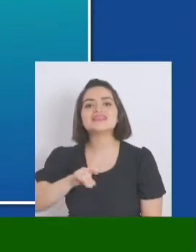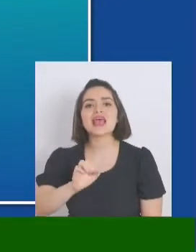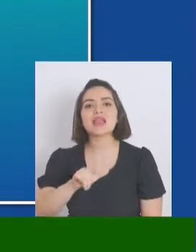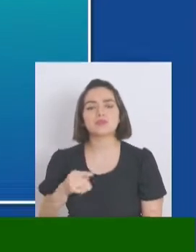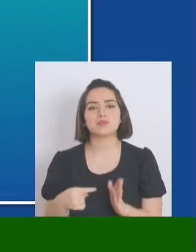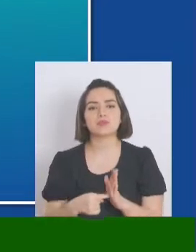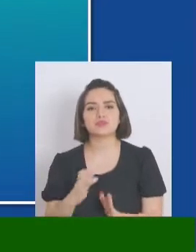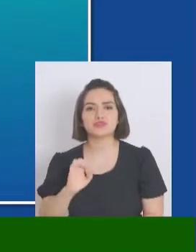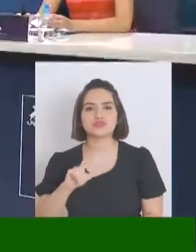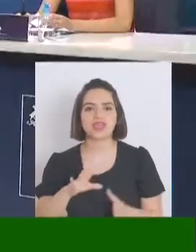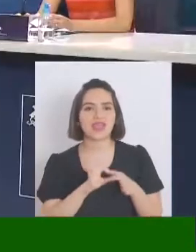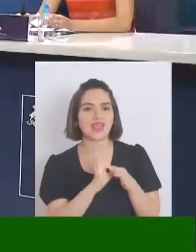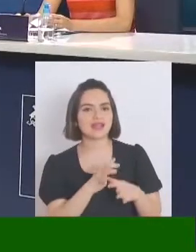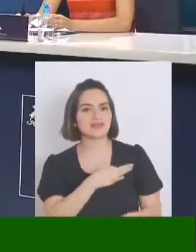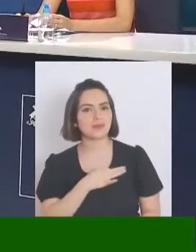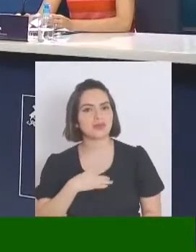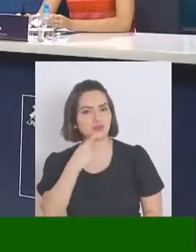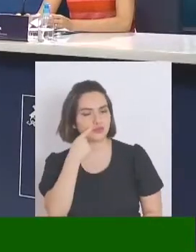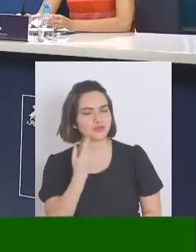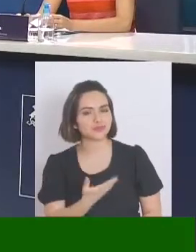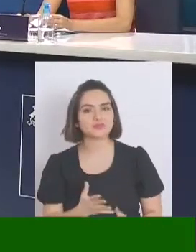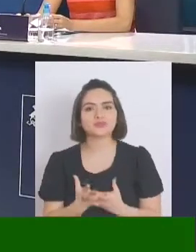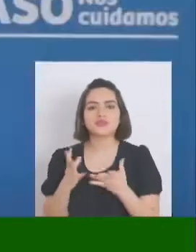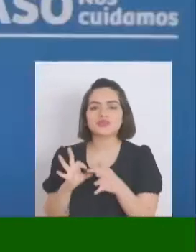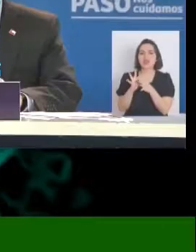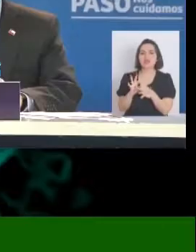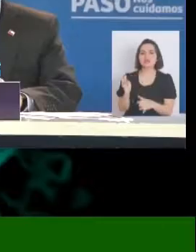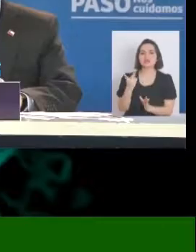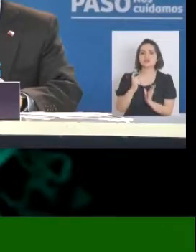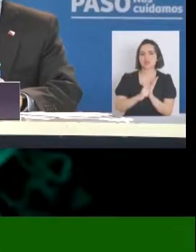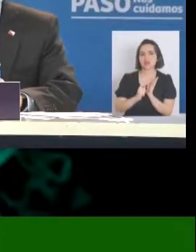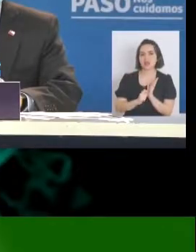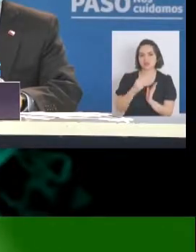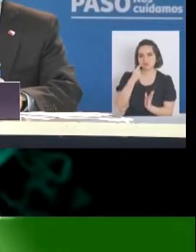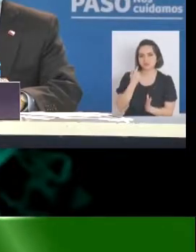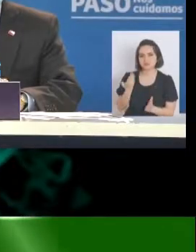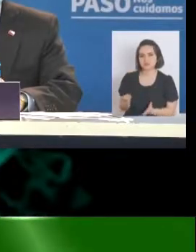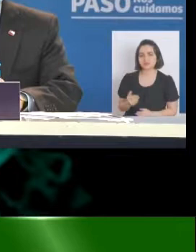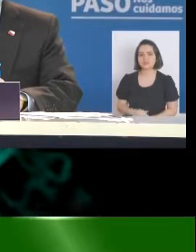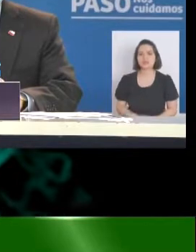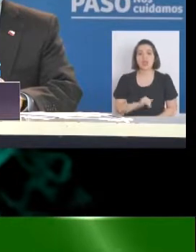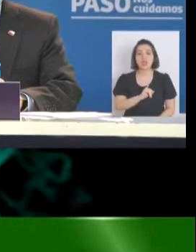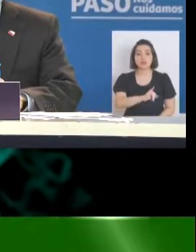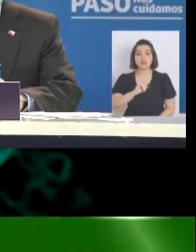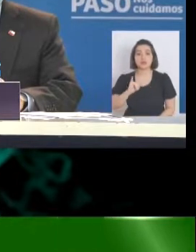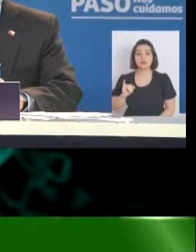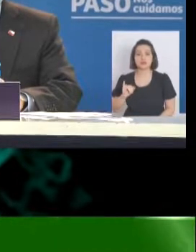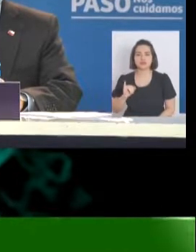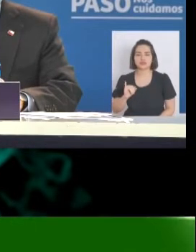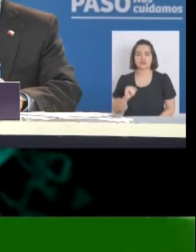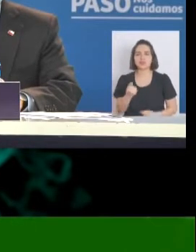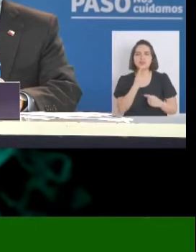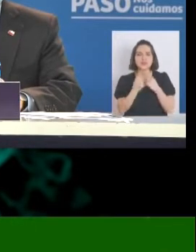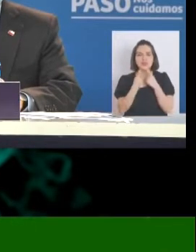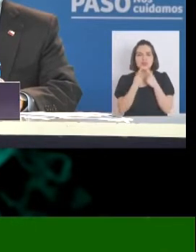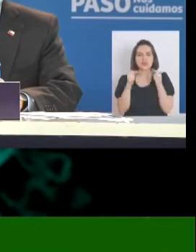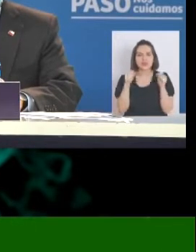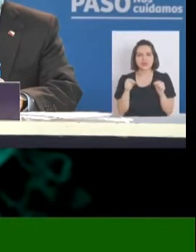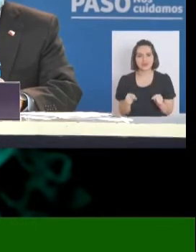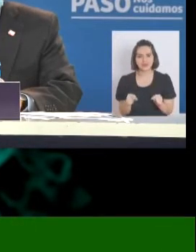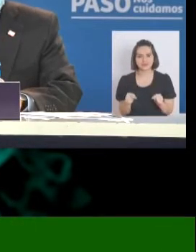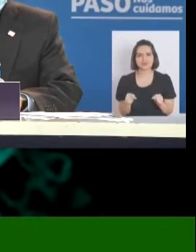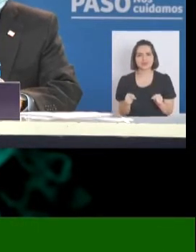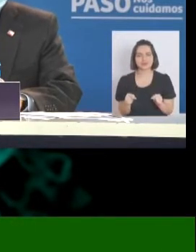www.minsal.cl. Gracias, ministro. Muchas gracias, subsecretario. A continuación pasamos a escuchar las preguntas del día. Reporte de la Autoridad